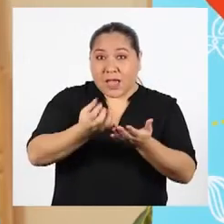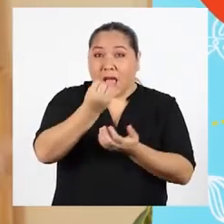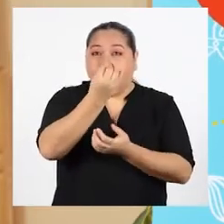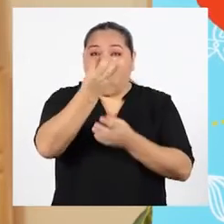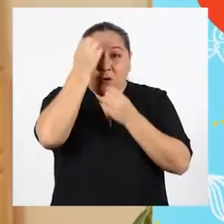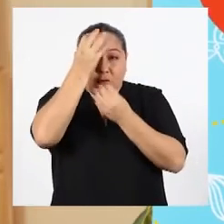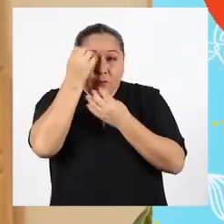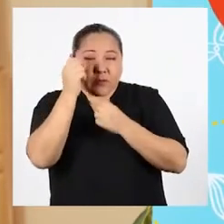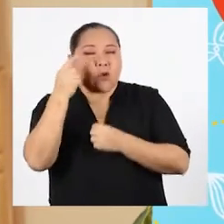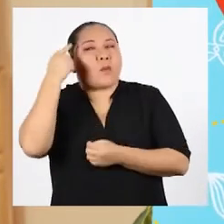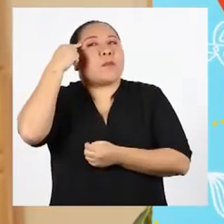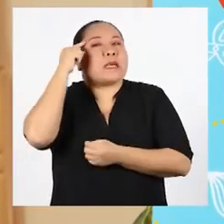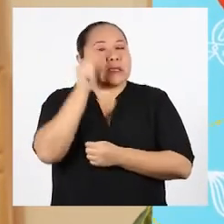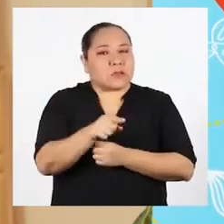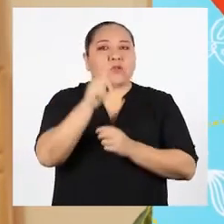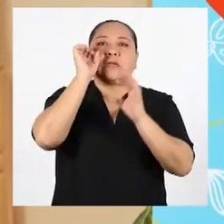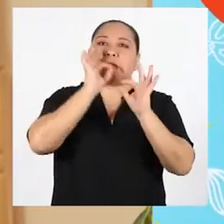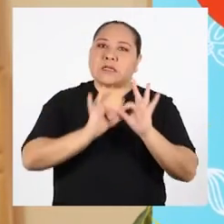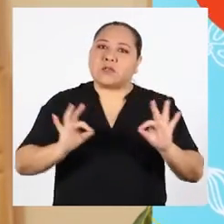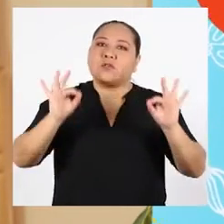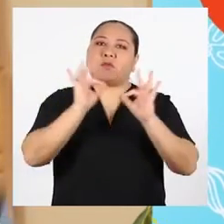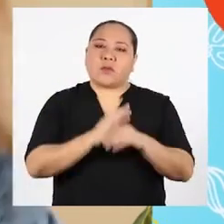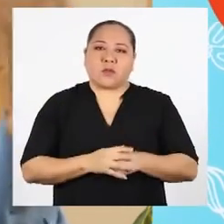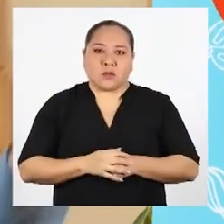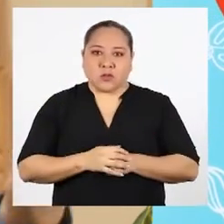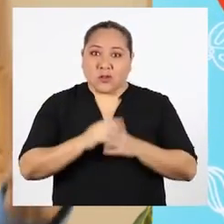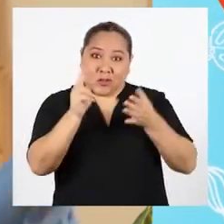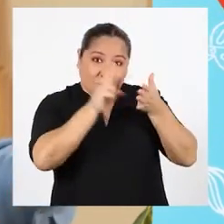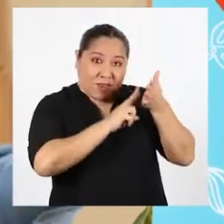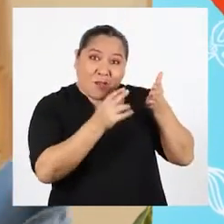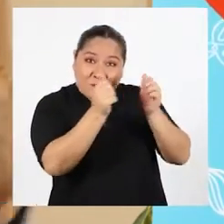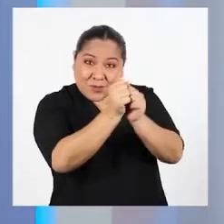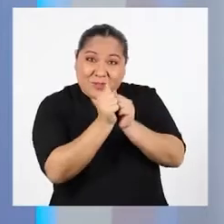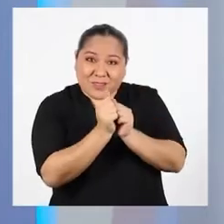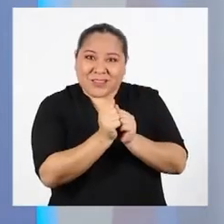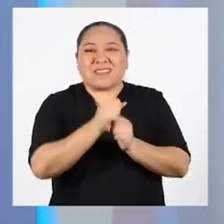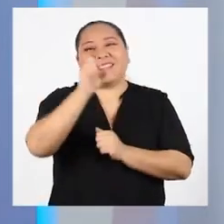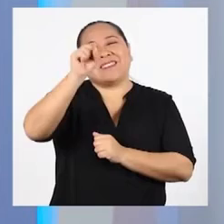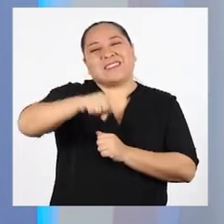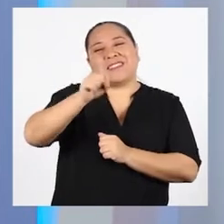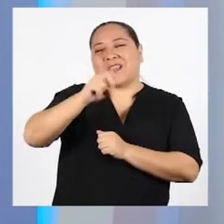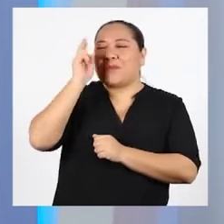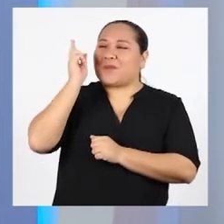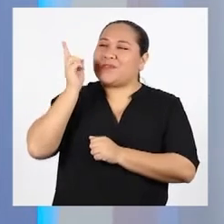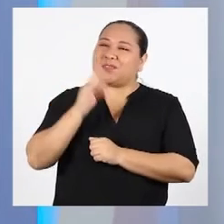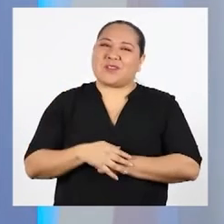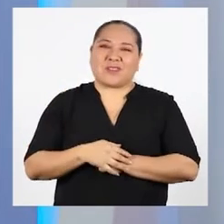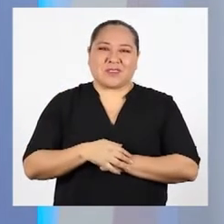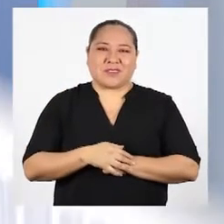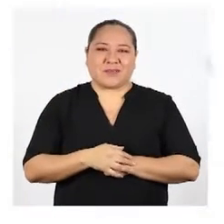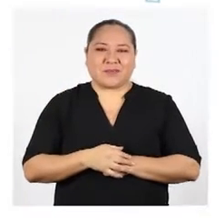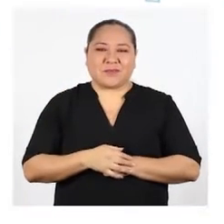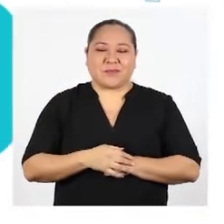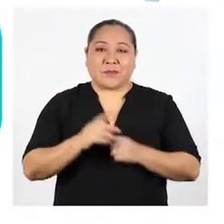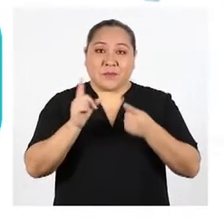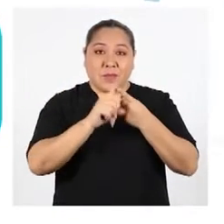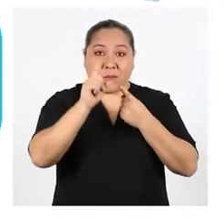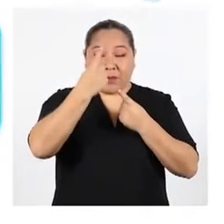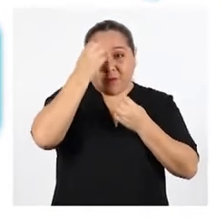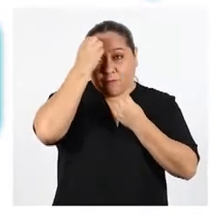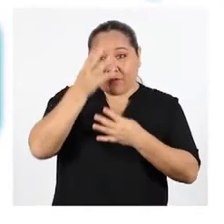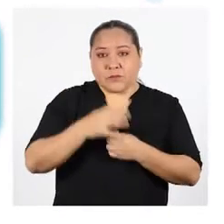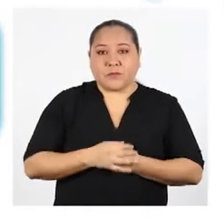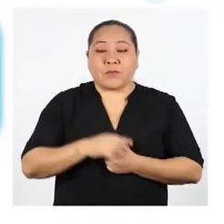continuación algunos datos que me parecen importantes. ¿Lo leemos juntos, chicos? Por supuesto, profesora Felicitas. Primer